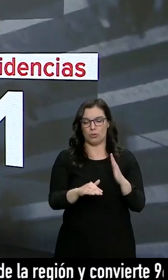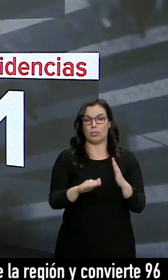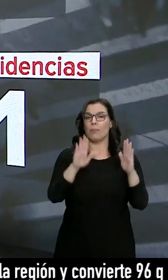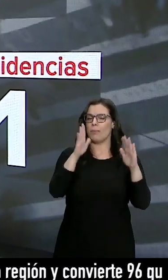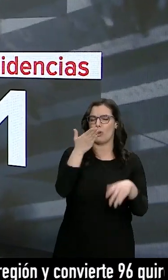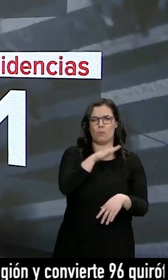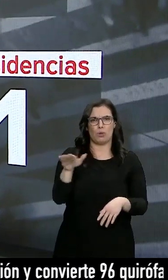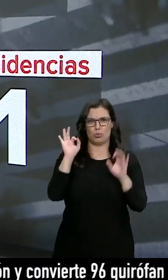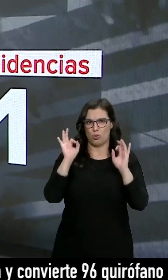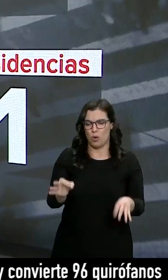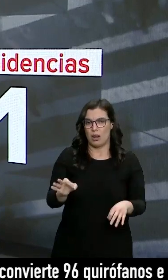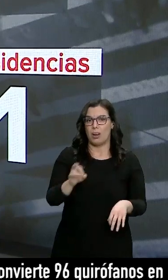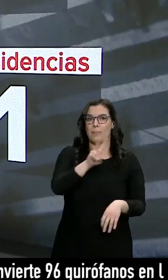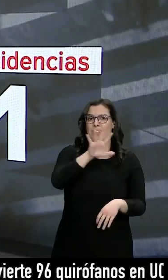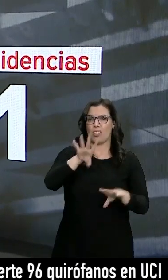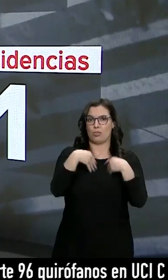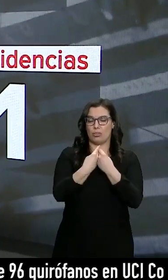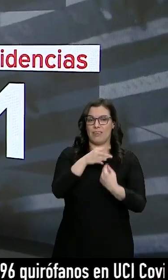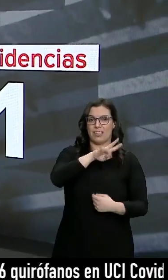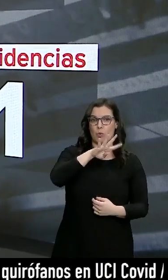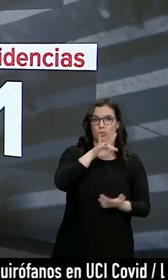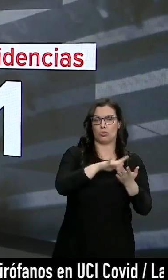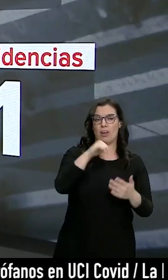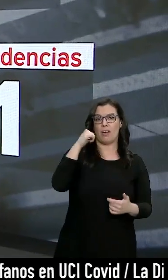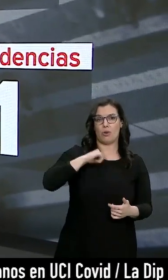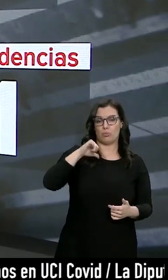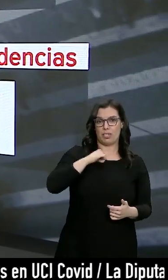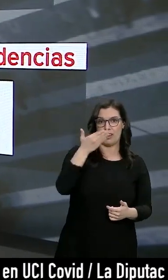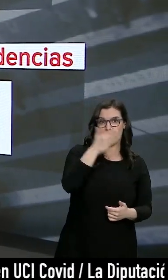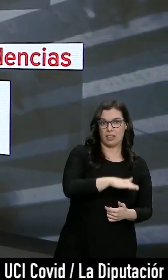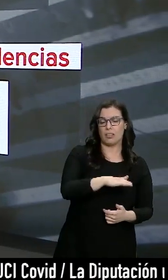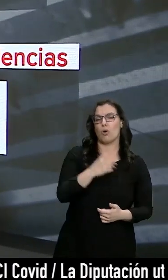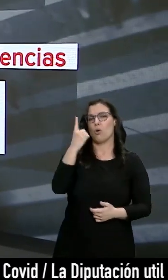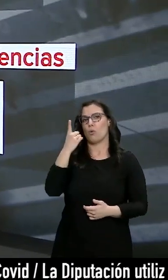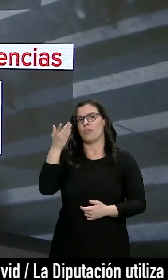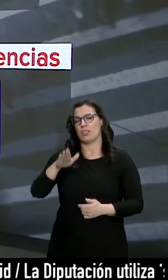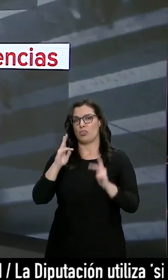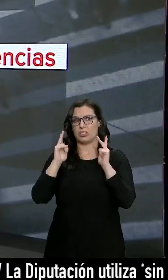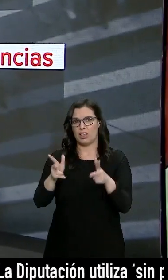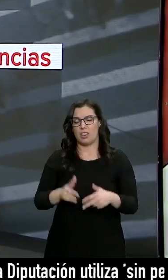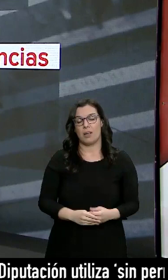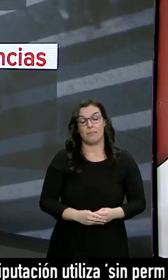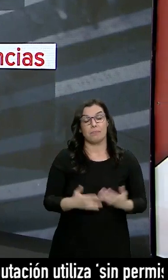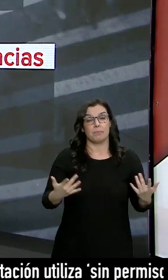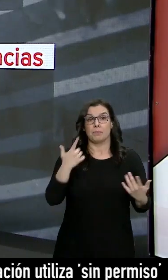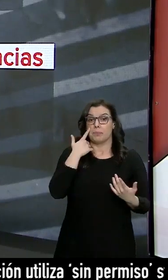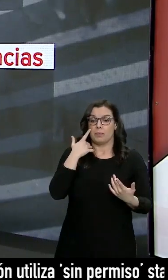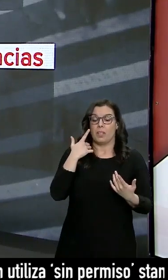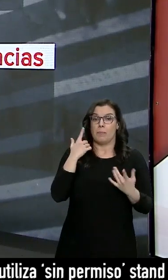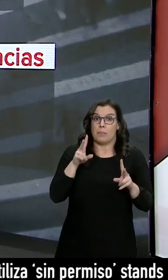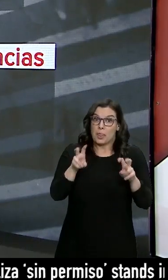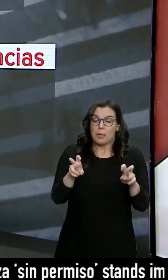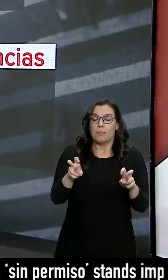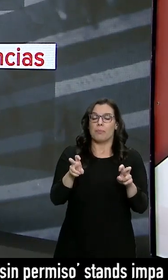fallecidos. 24 de esas muertes se han producido en hospitales y una más en residencias. De hecho, la previsión es que